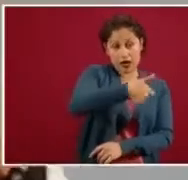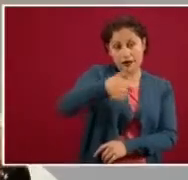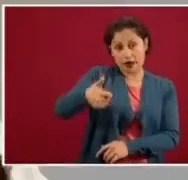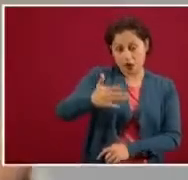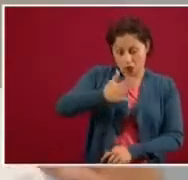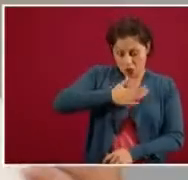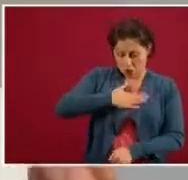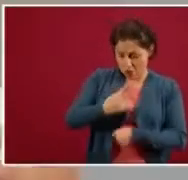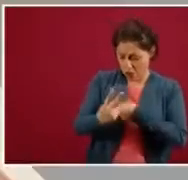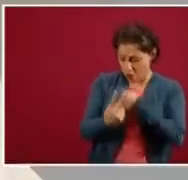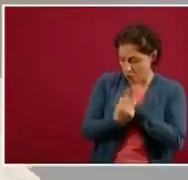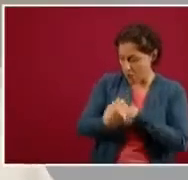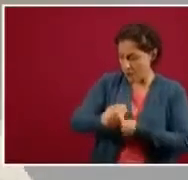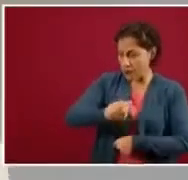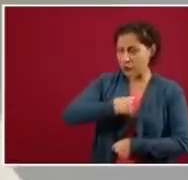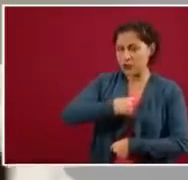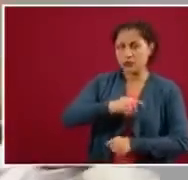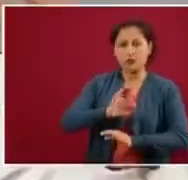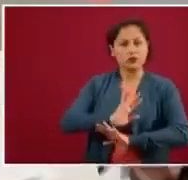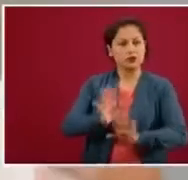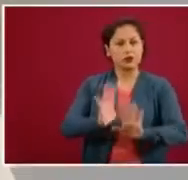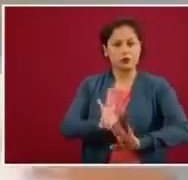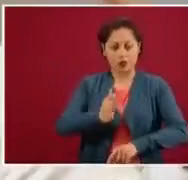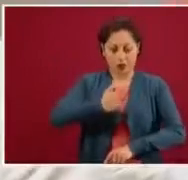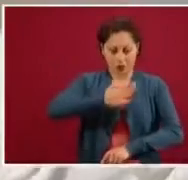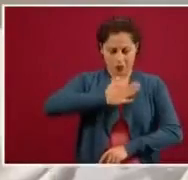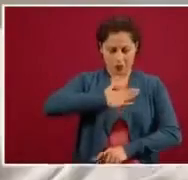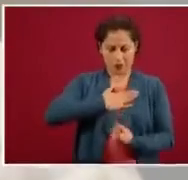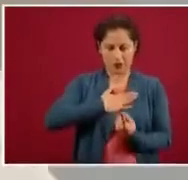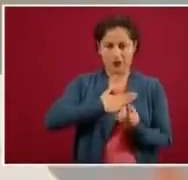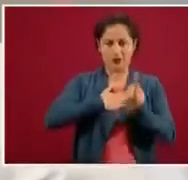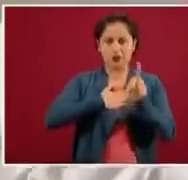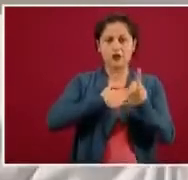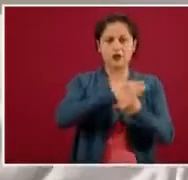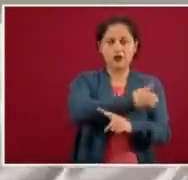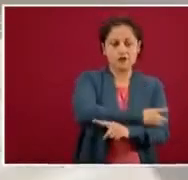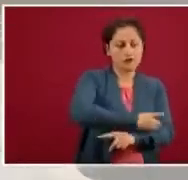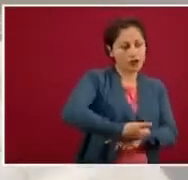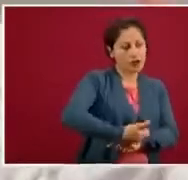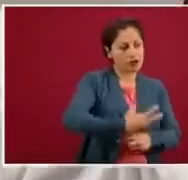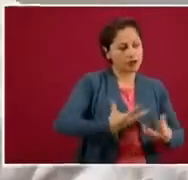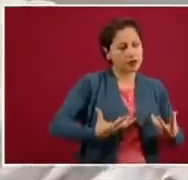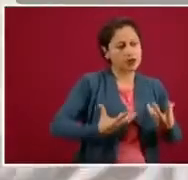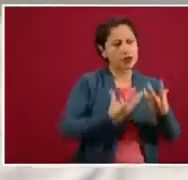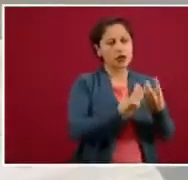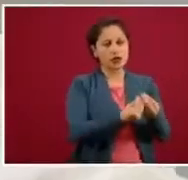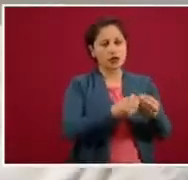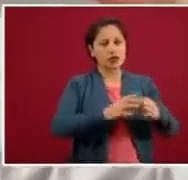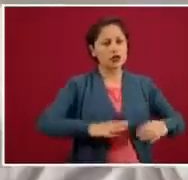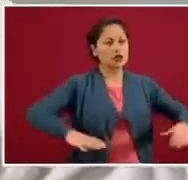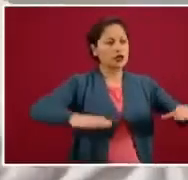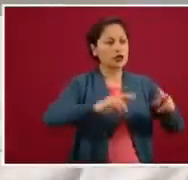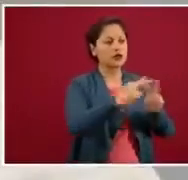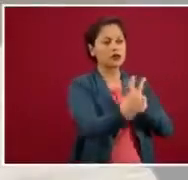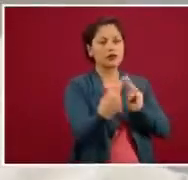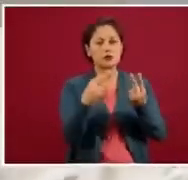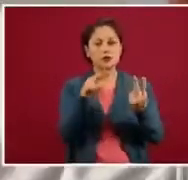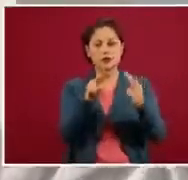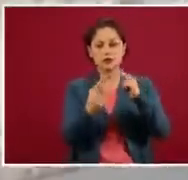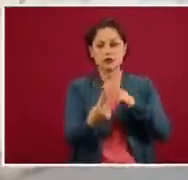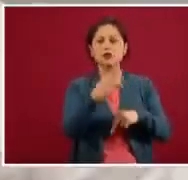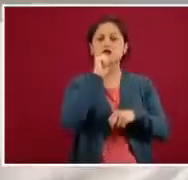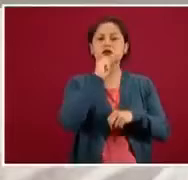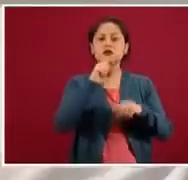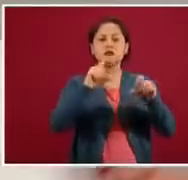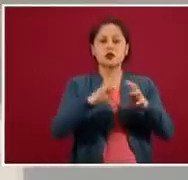Están encaminadas al bienestar de la persona, su familia, su comunidad, su barrio, su ciudad, su país